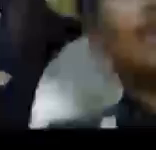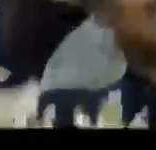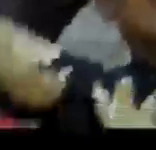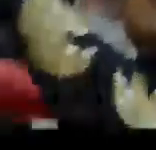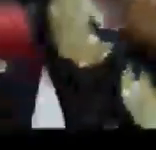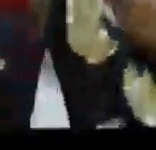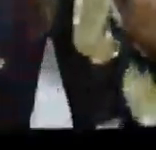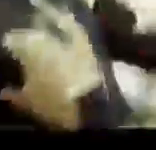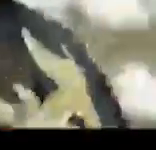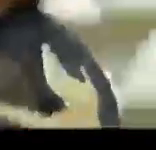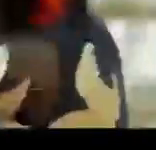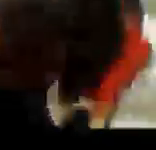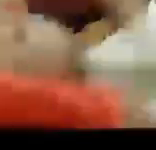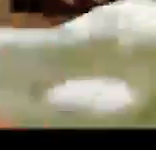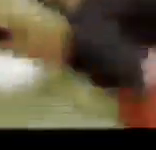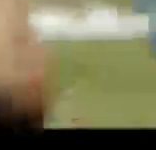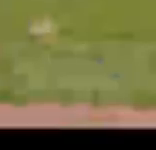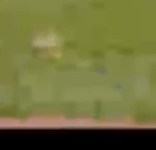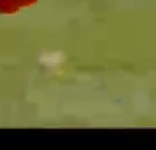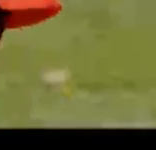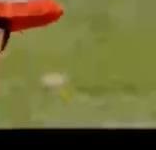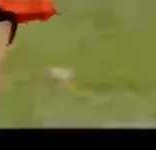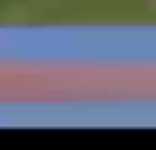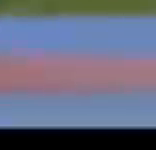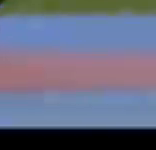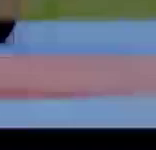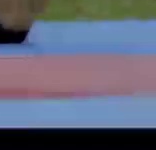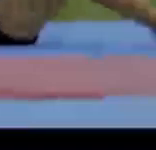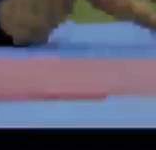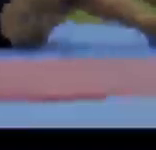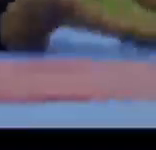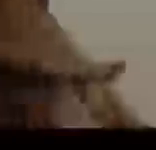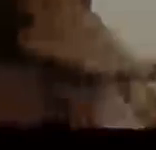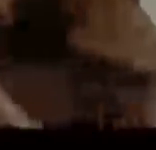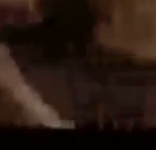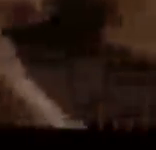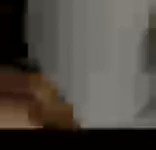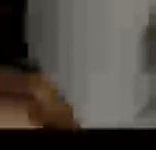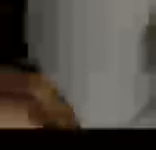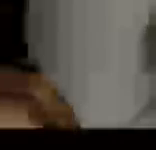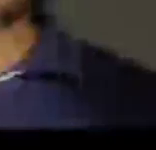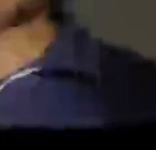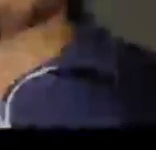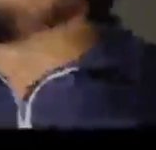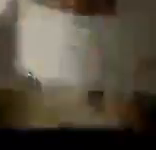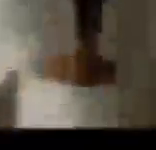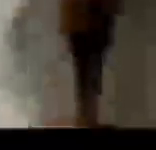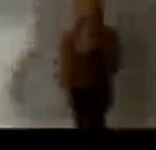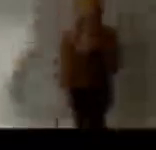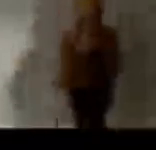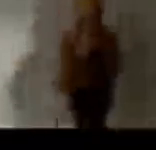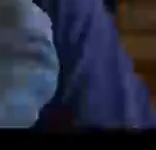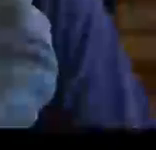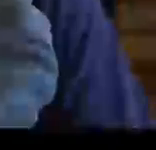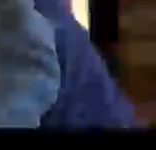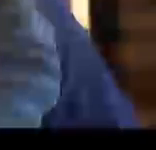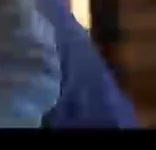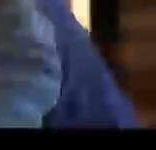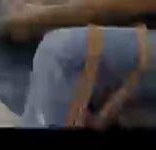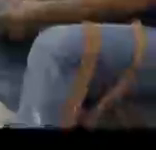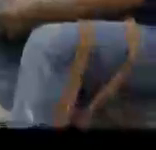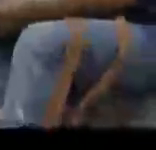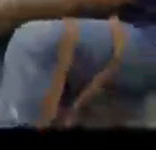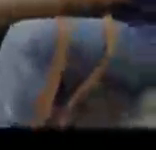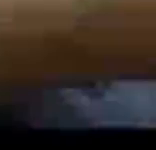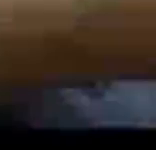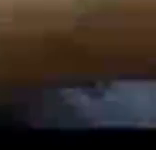tengan valores. Más que pasión es amor salvaje que tienen las enanas a la gimnasia. Se ha intentado hacer un arte propio, un arte que nace del